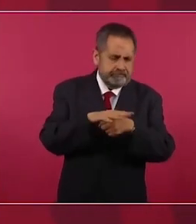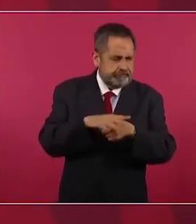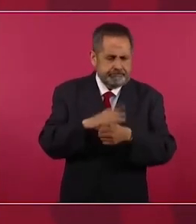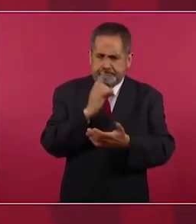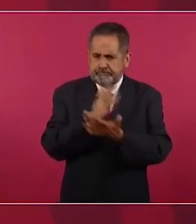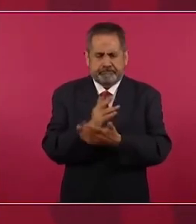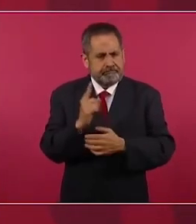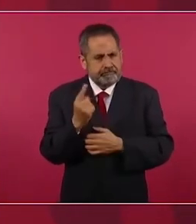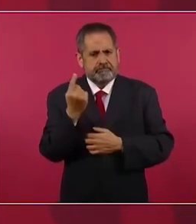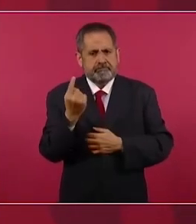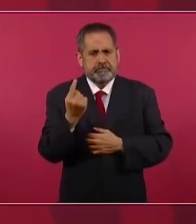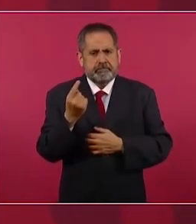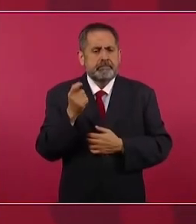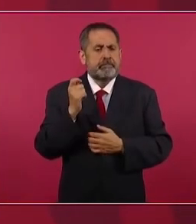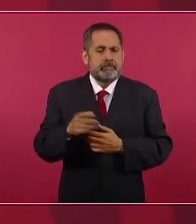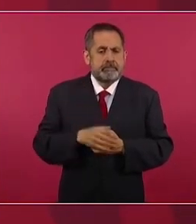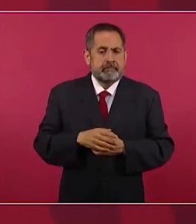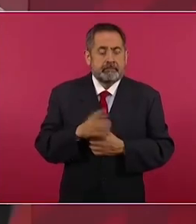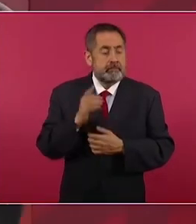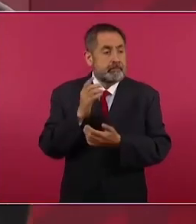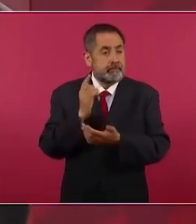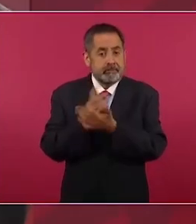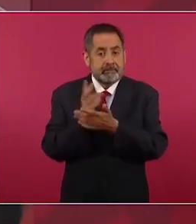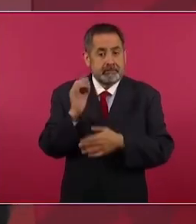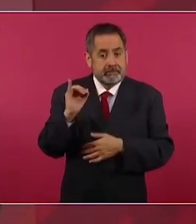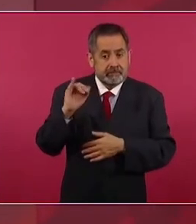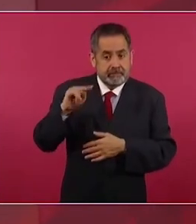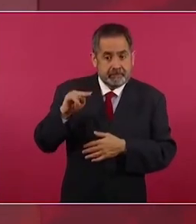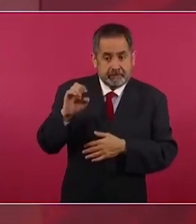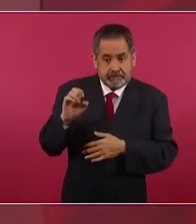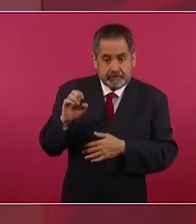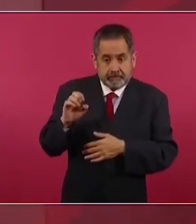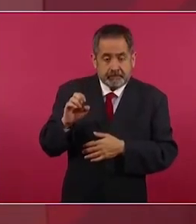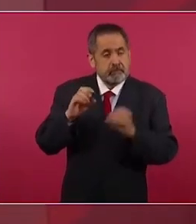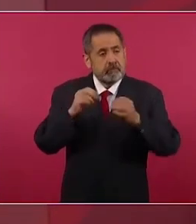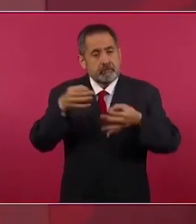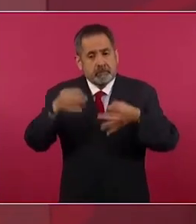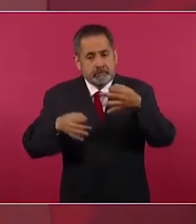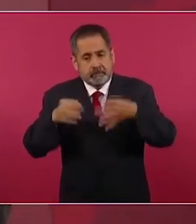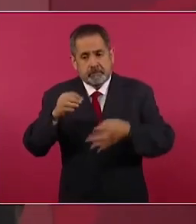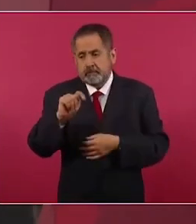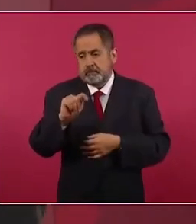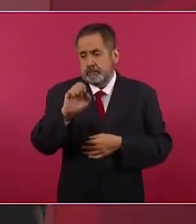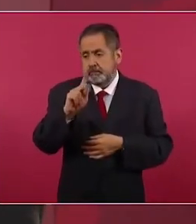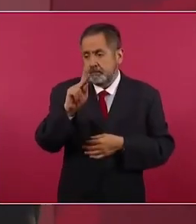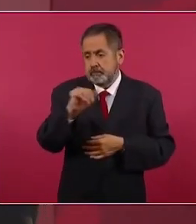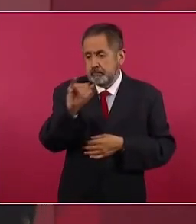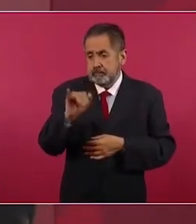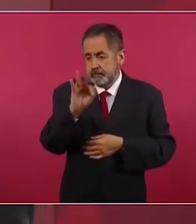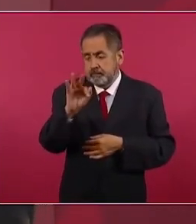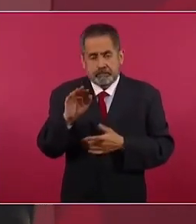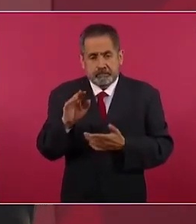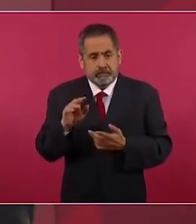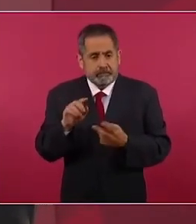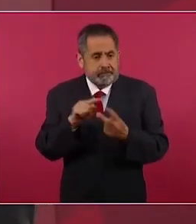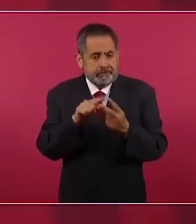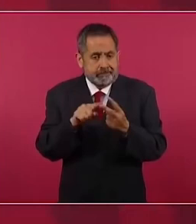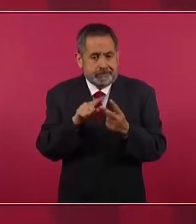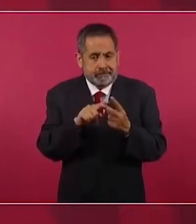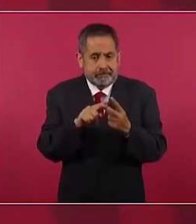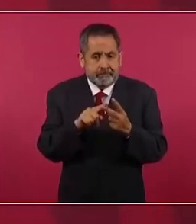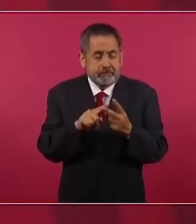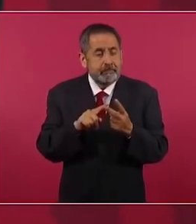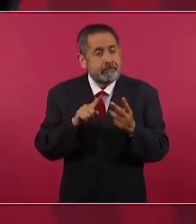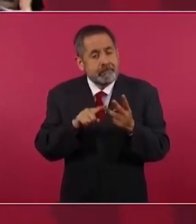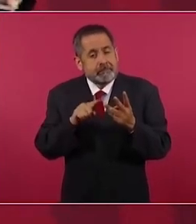Porque no solo es el INE o el Tribunal Electoral Federal, en